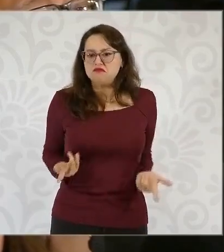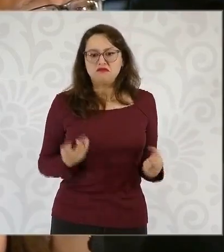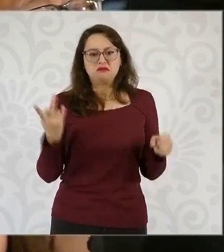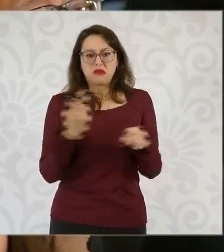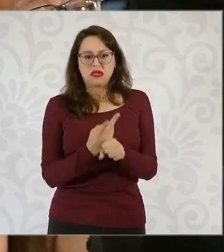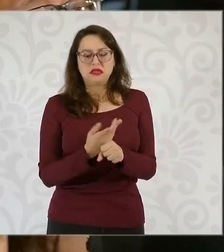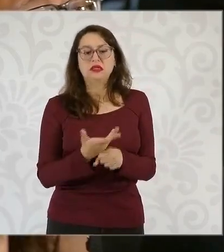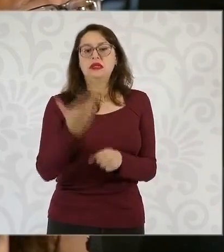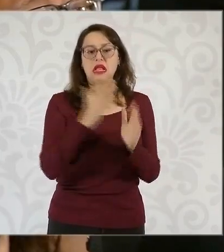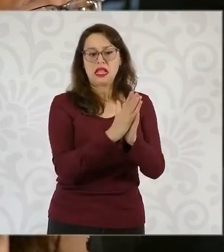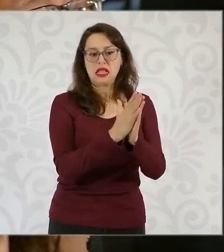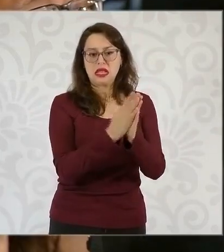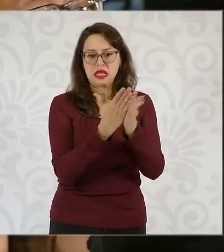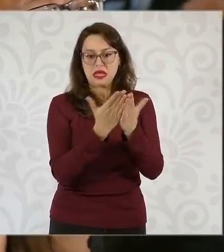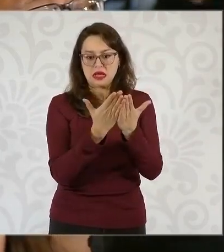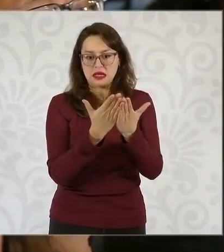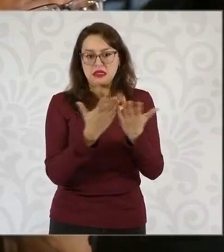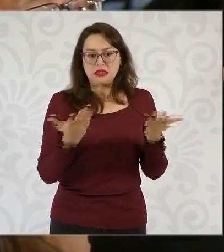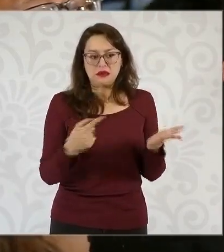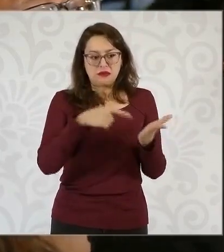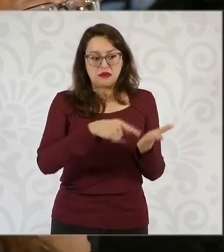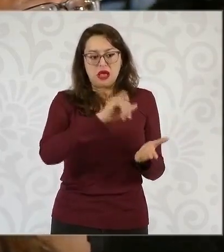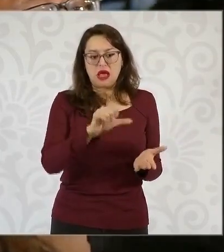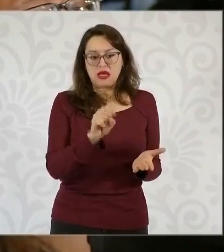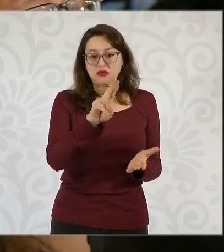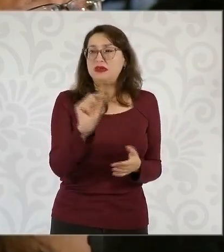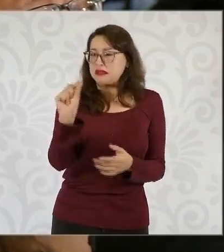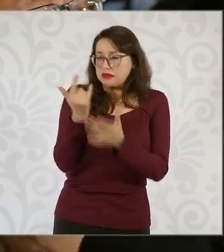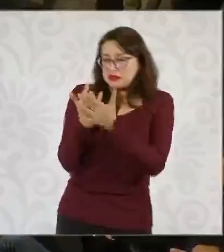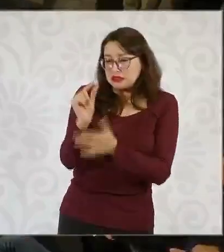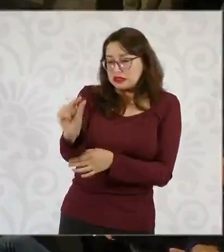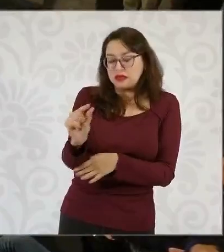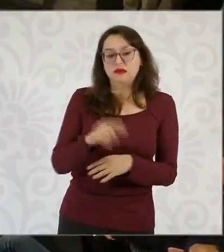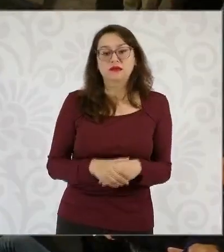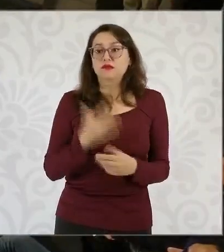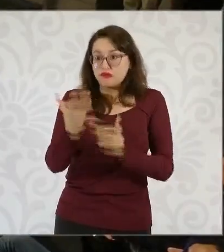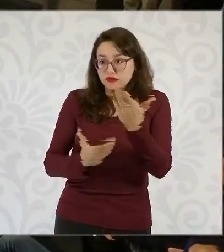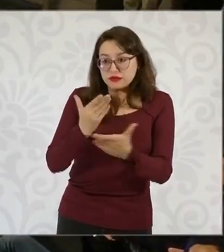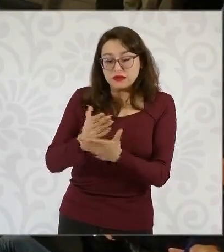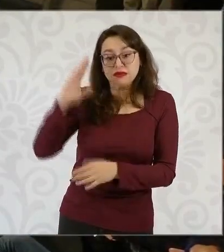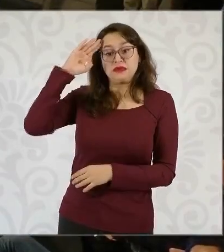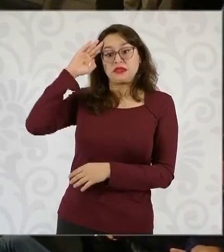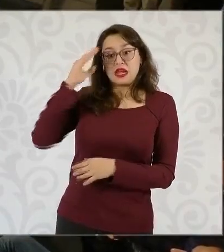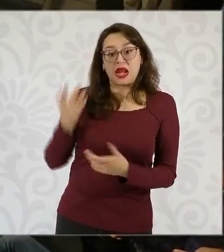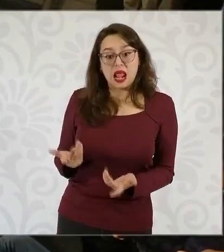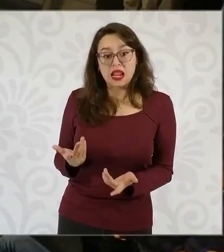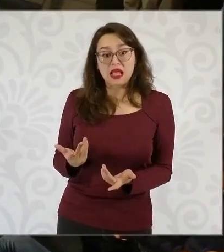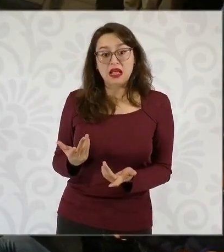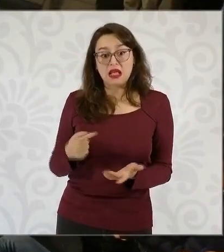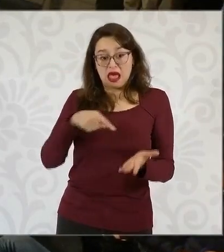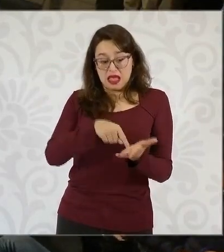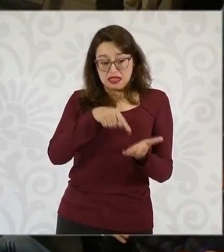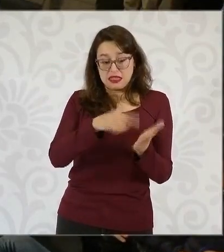libro que publicó nuestro compañero periodista Jesús Esquivel, permítame, que se llama A sus órdenes, mi general, precisamente basándonos